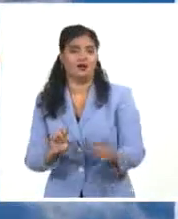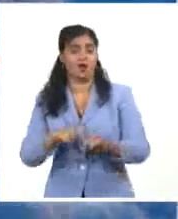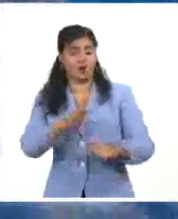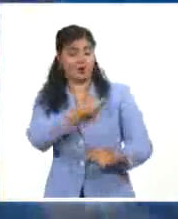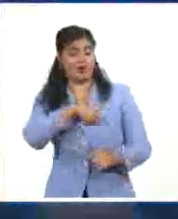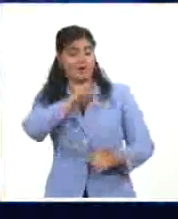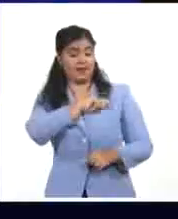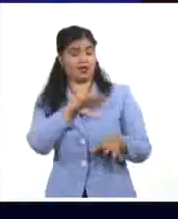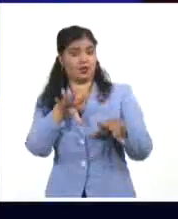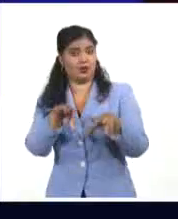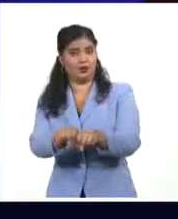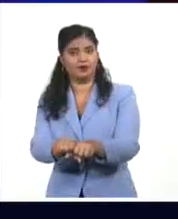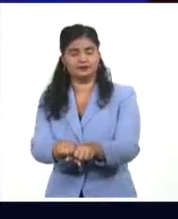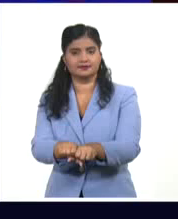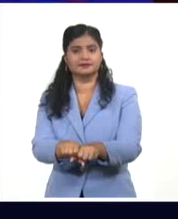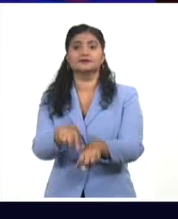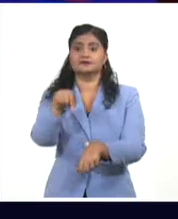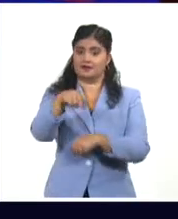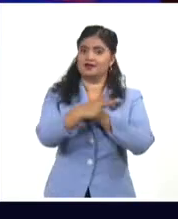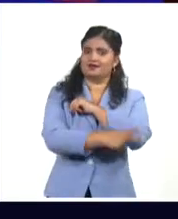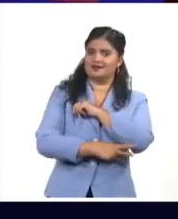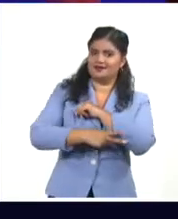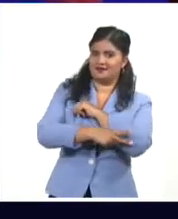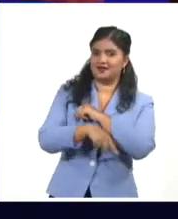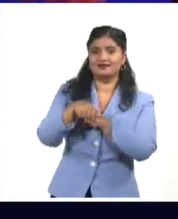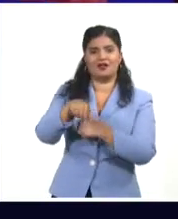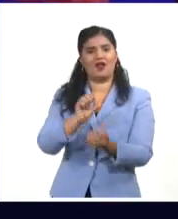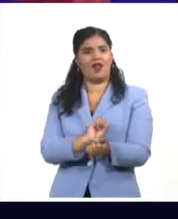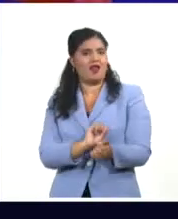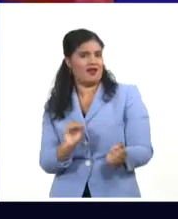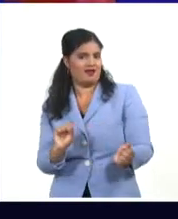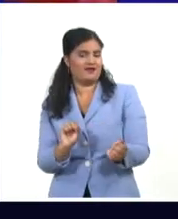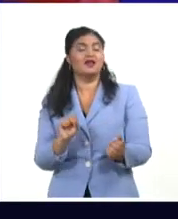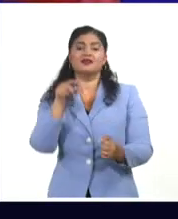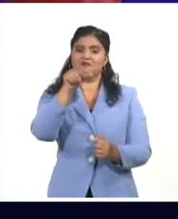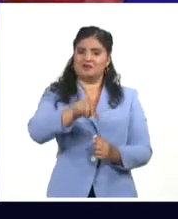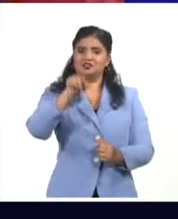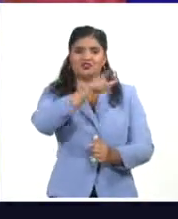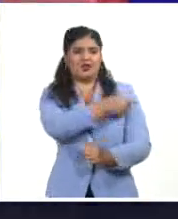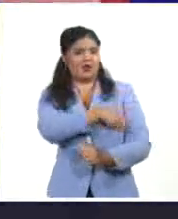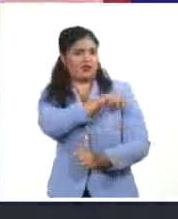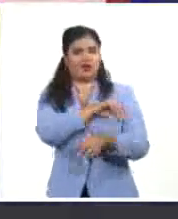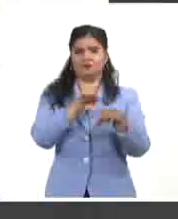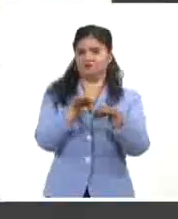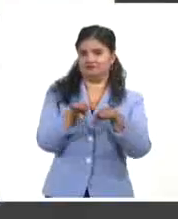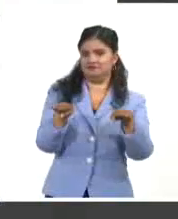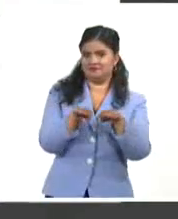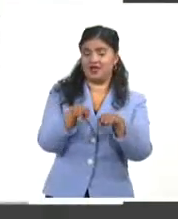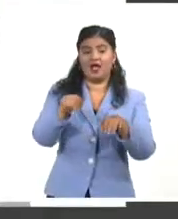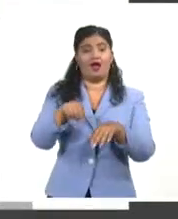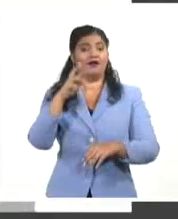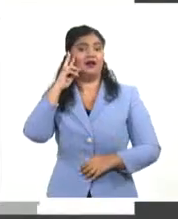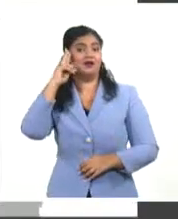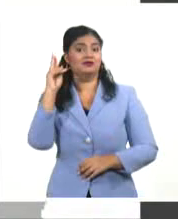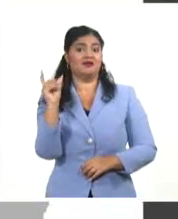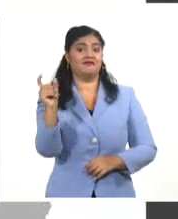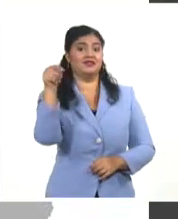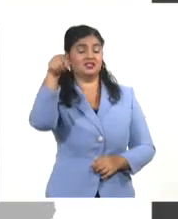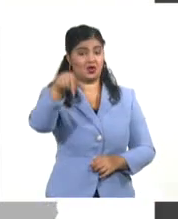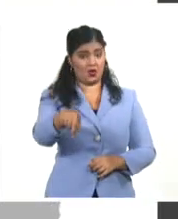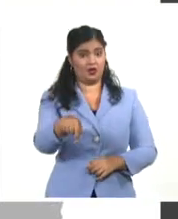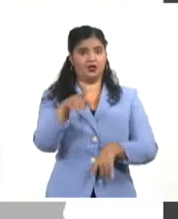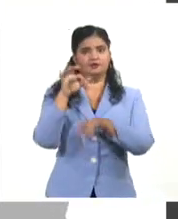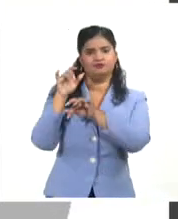nueva nación sin monarquía y bajo los valores de la igualdad de los individuos. Con motivo de la fecha, tendrá lugar un desfile